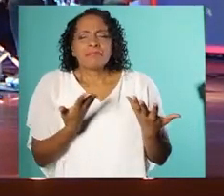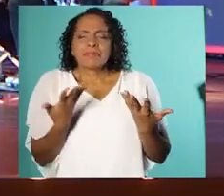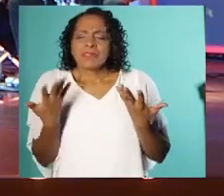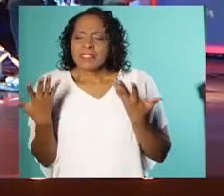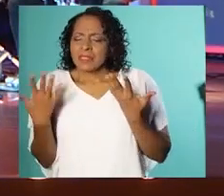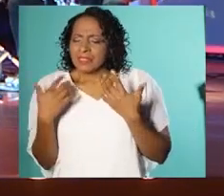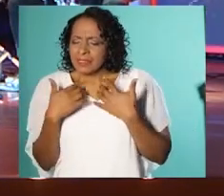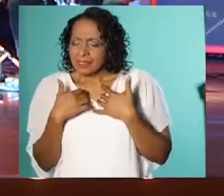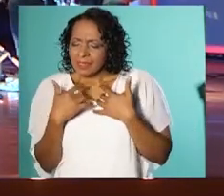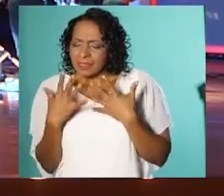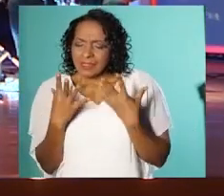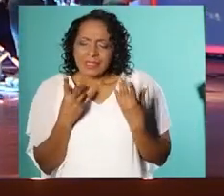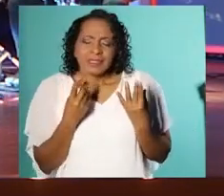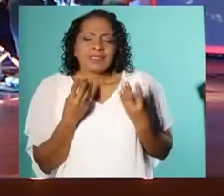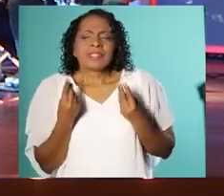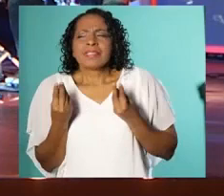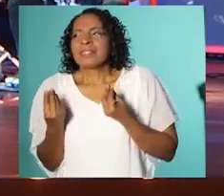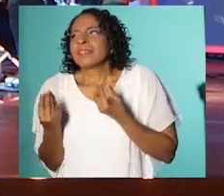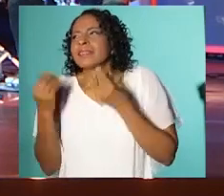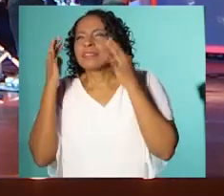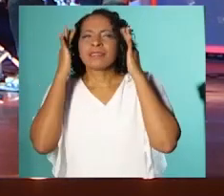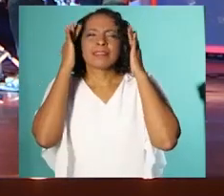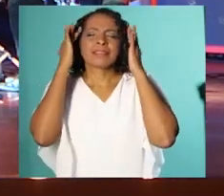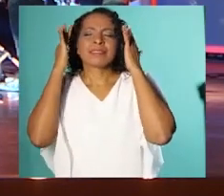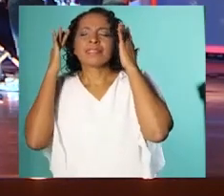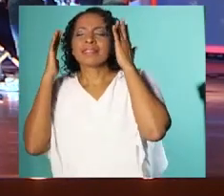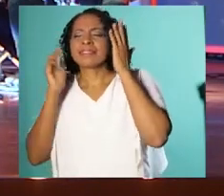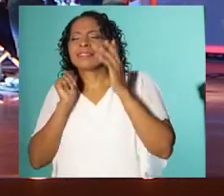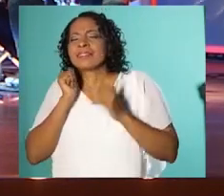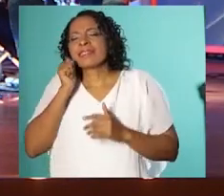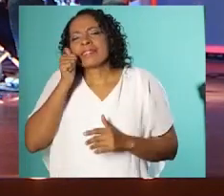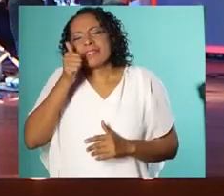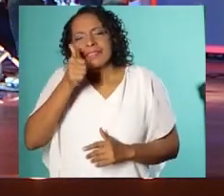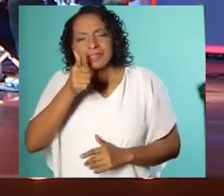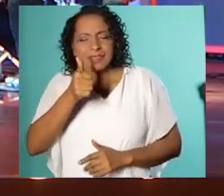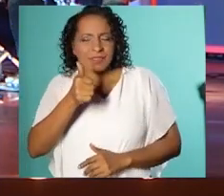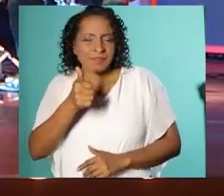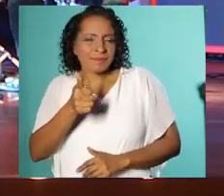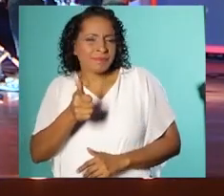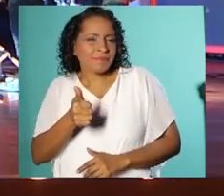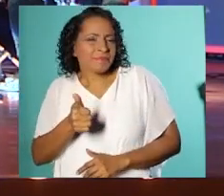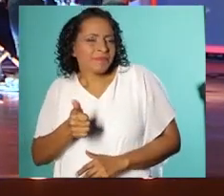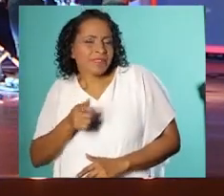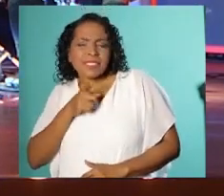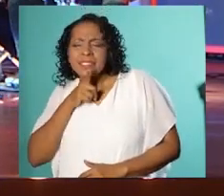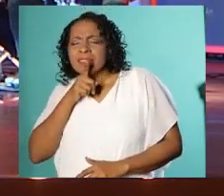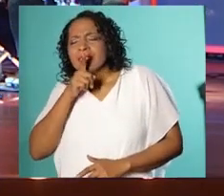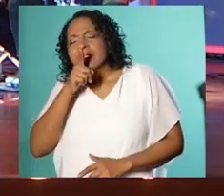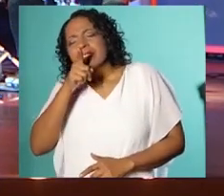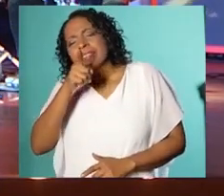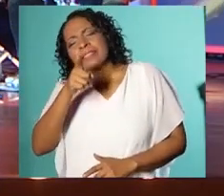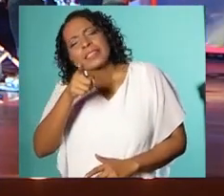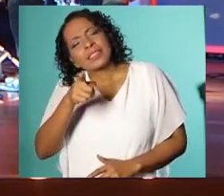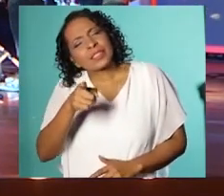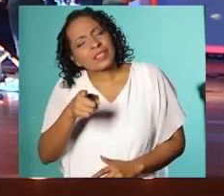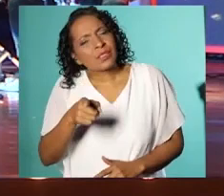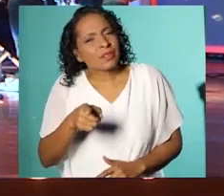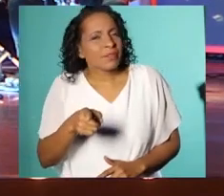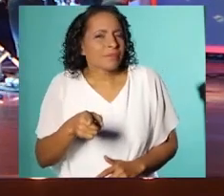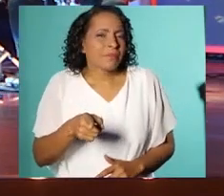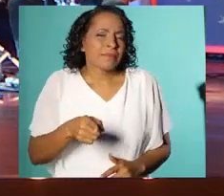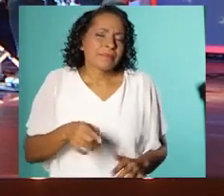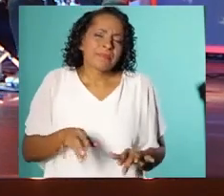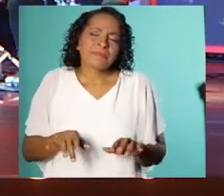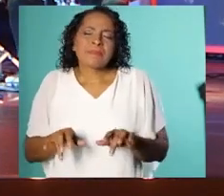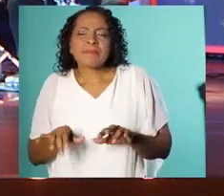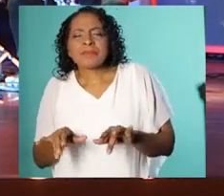que tengo miedo de que mañana se vuelva